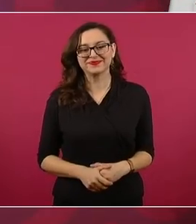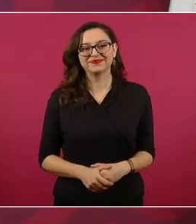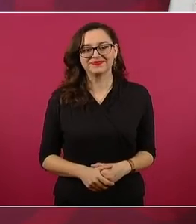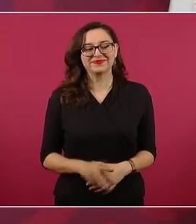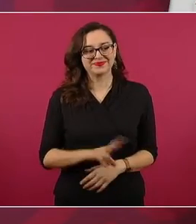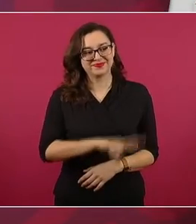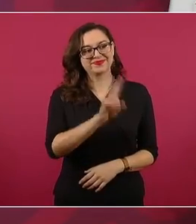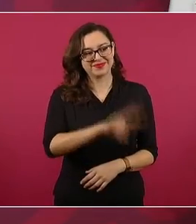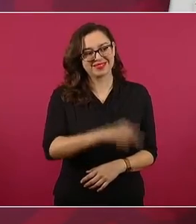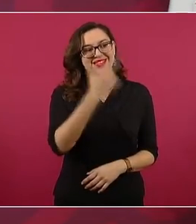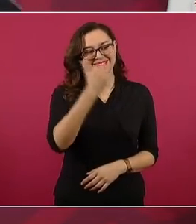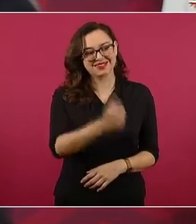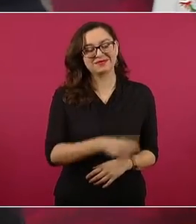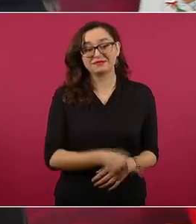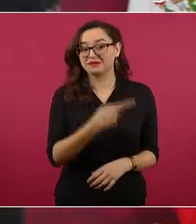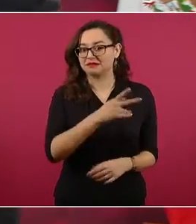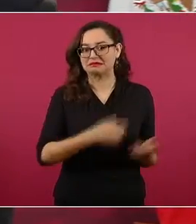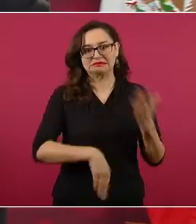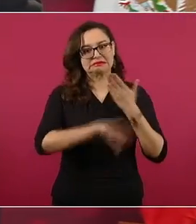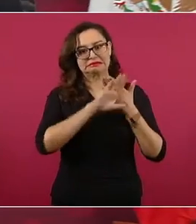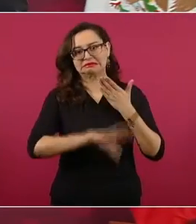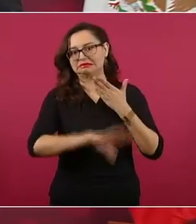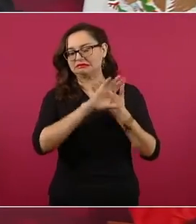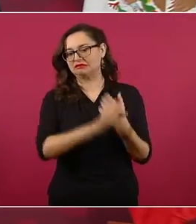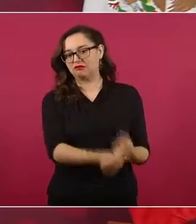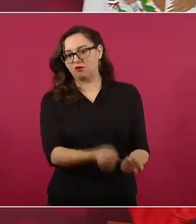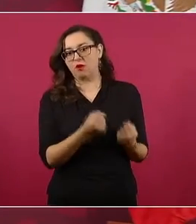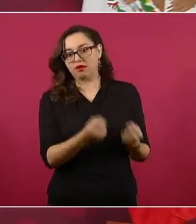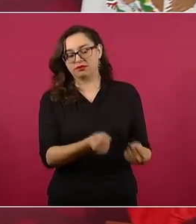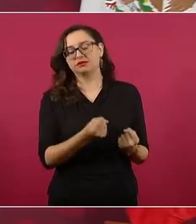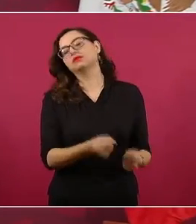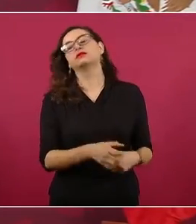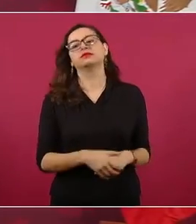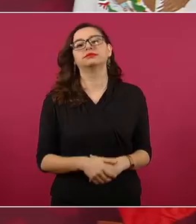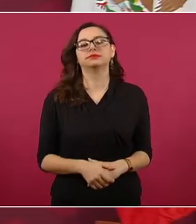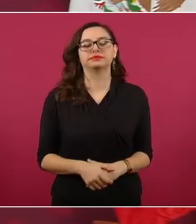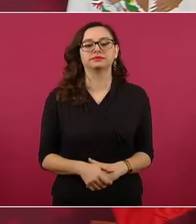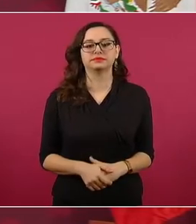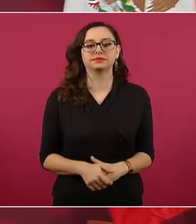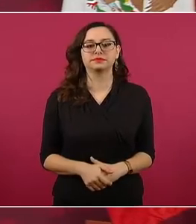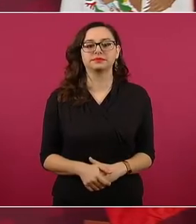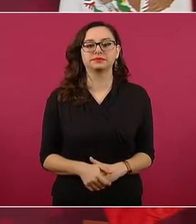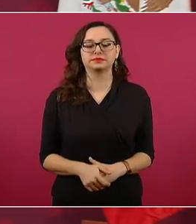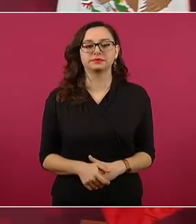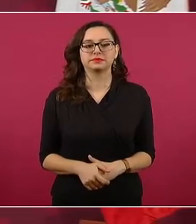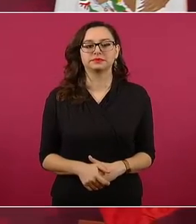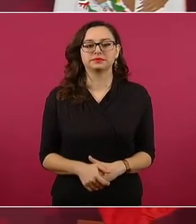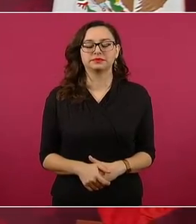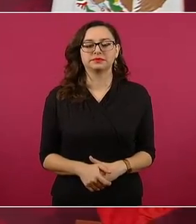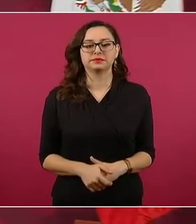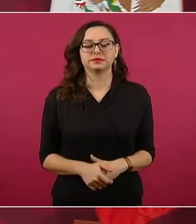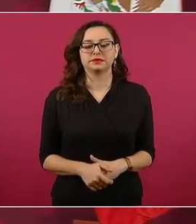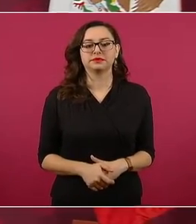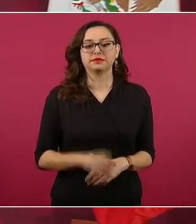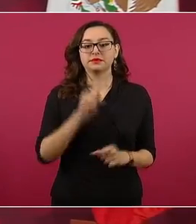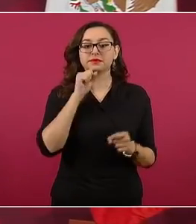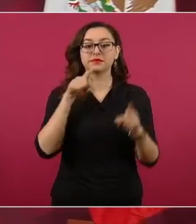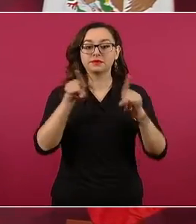pero vaya que me dieron duro. Pero él, otro